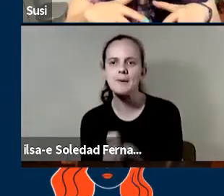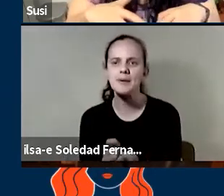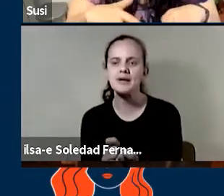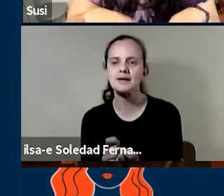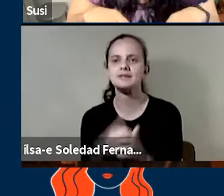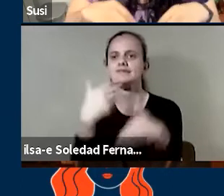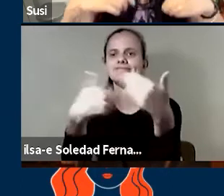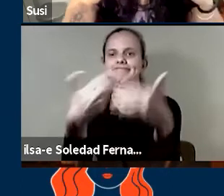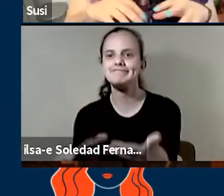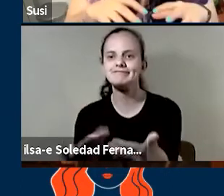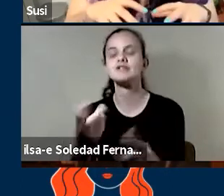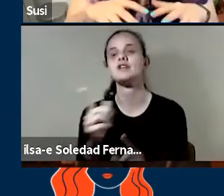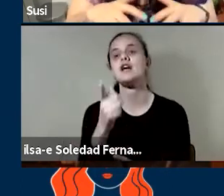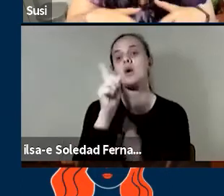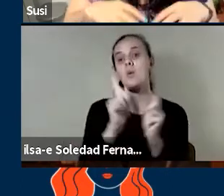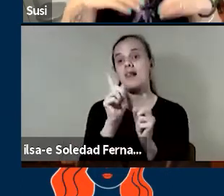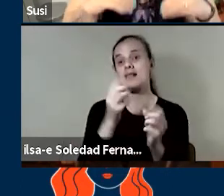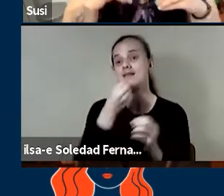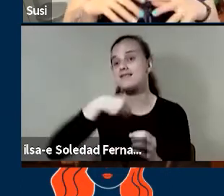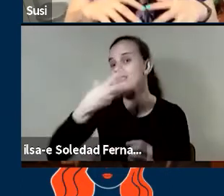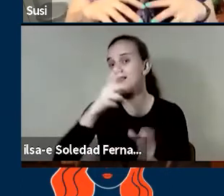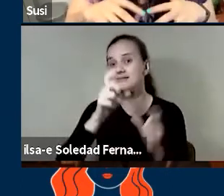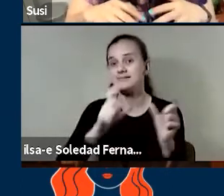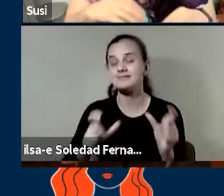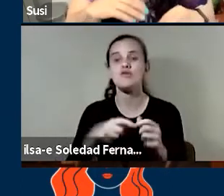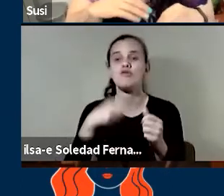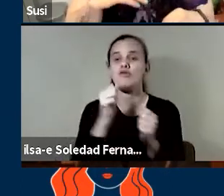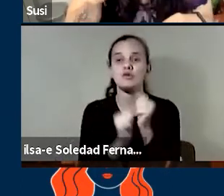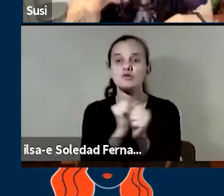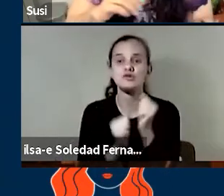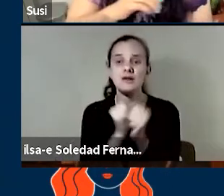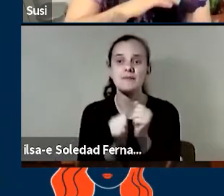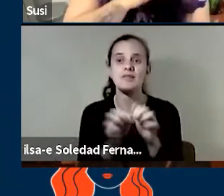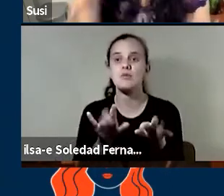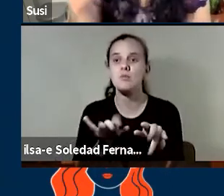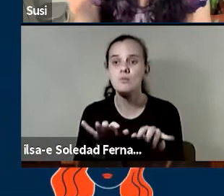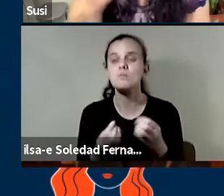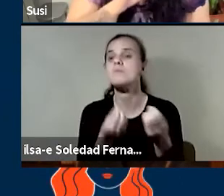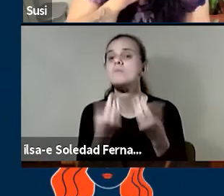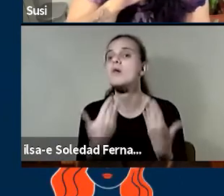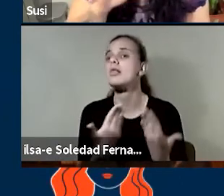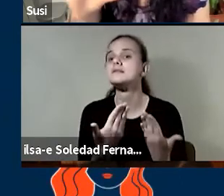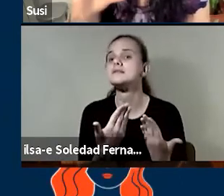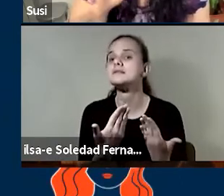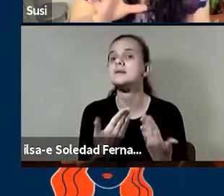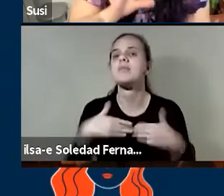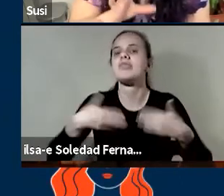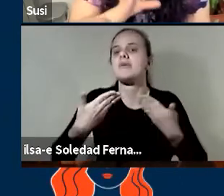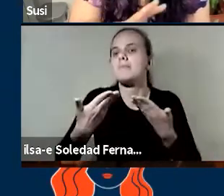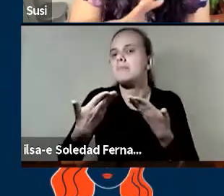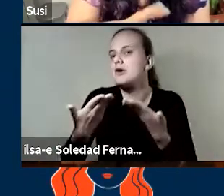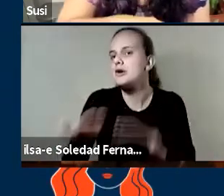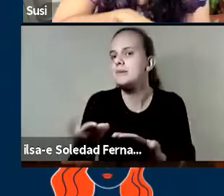los productos digitales, ingresa información, los opera. Entonces es importante que cualquier funcionalidad que pueda